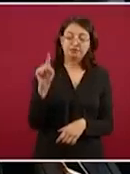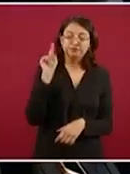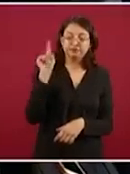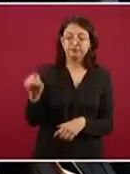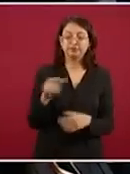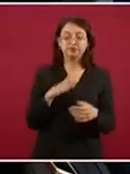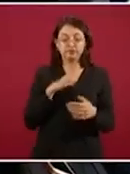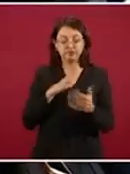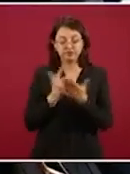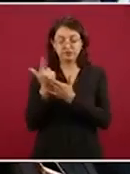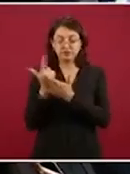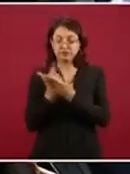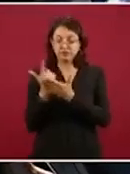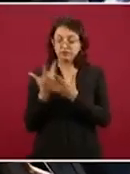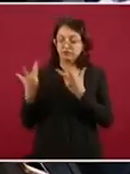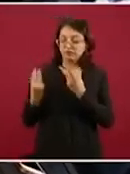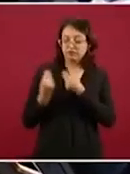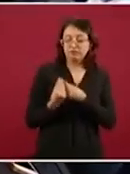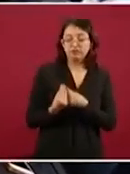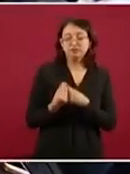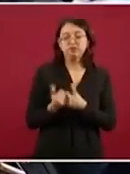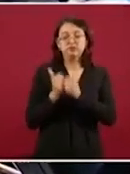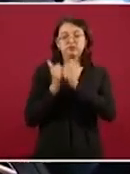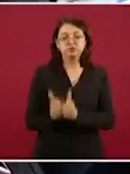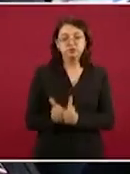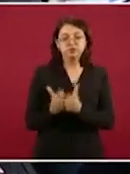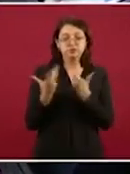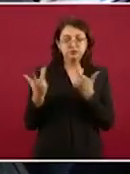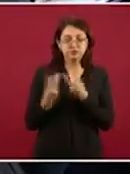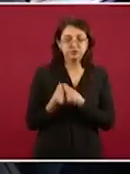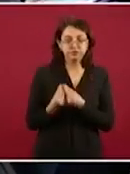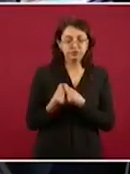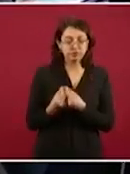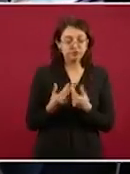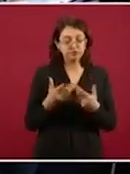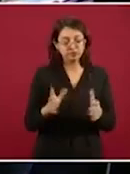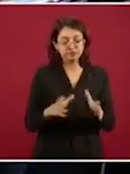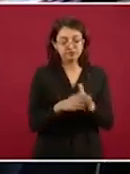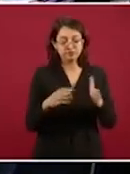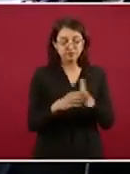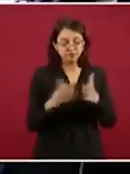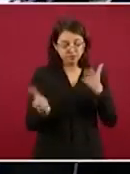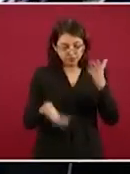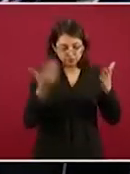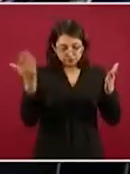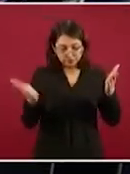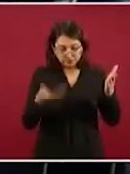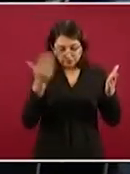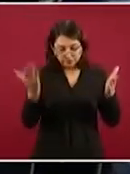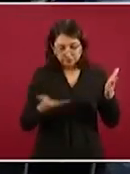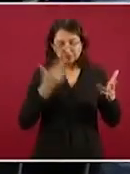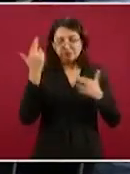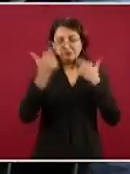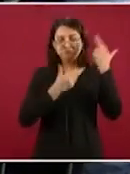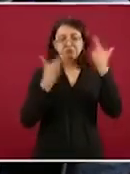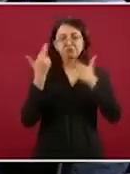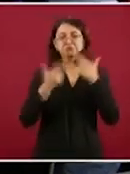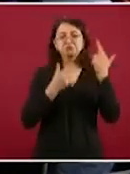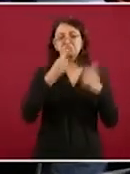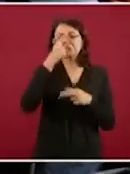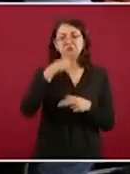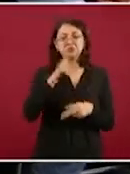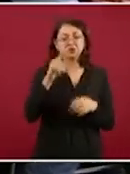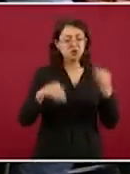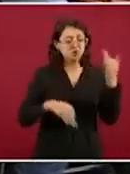y se quedan ahí revisando las cajas. No les costó mucho trabajo, estaba